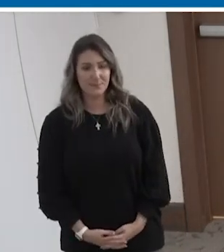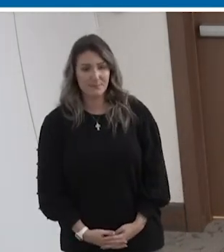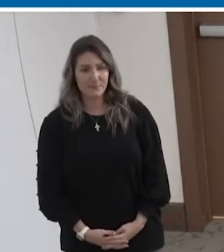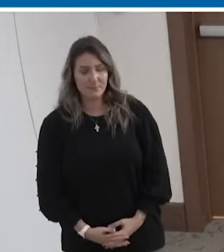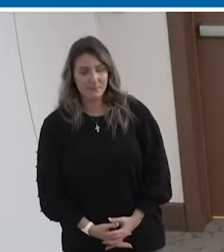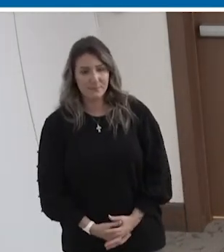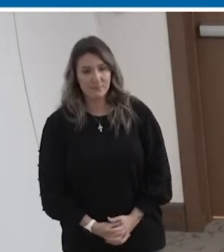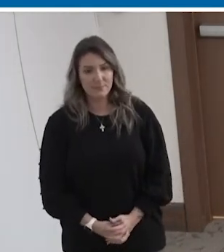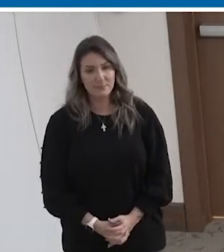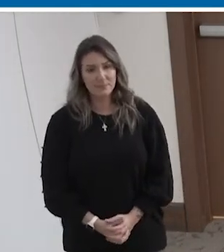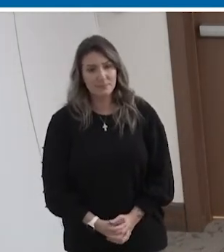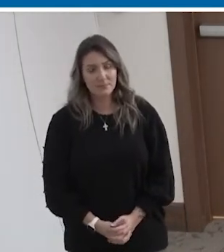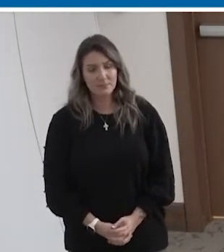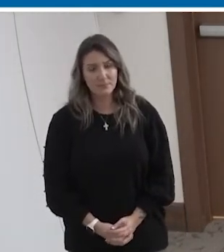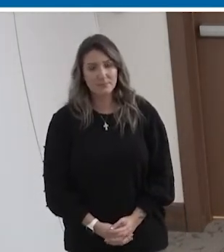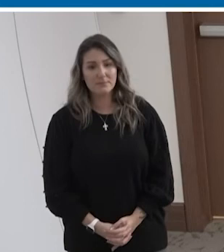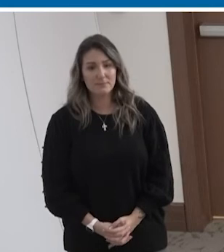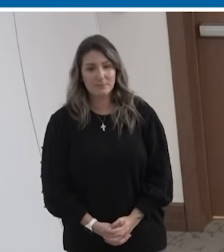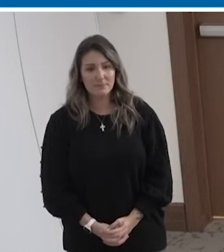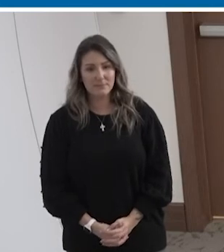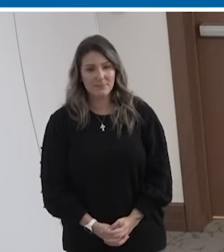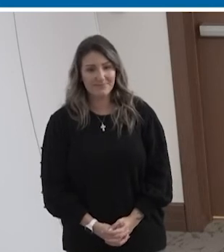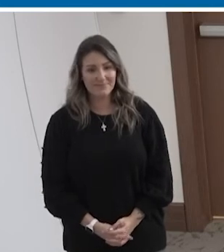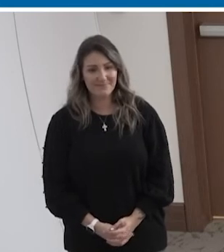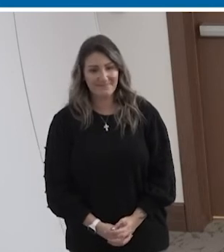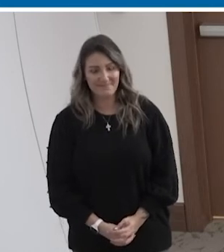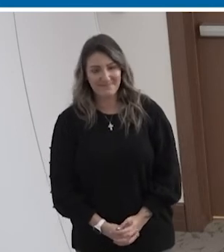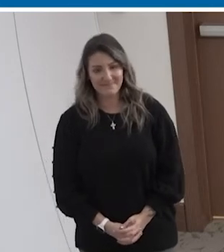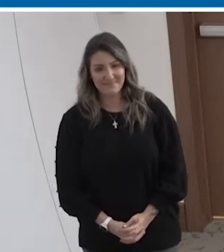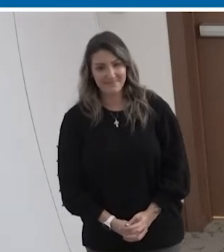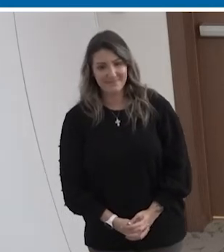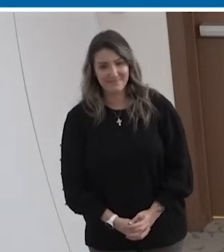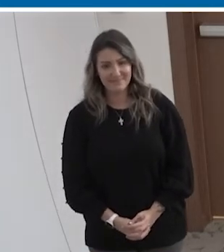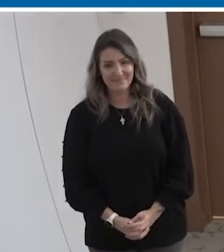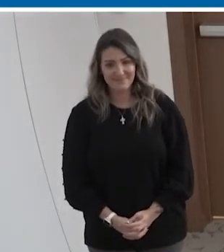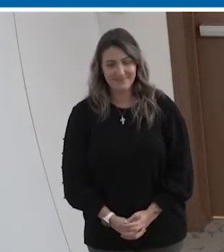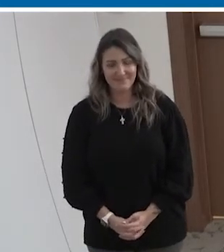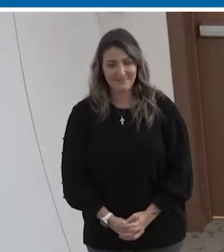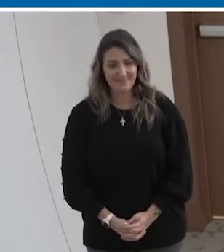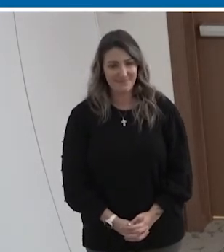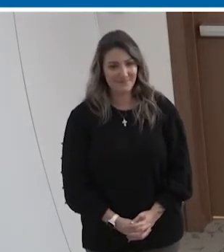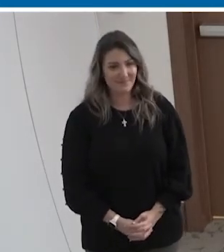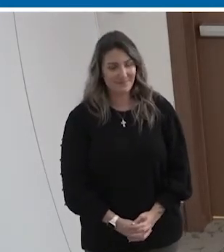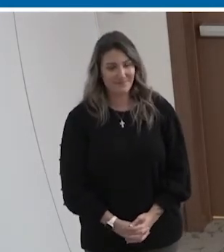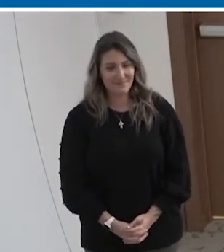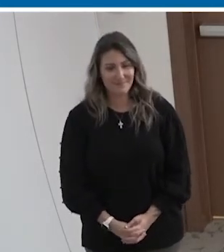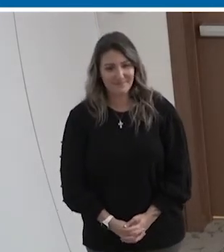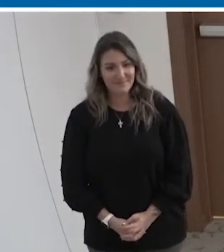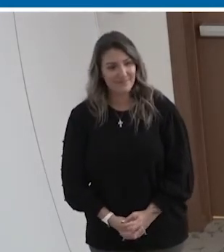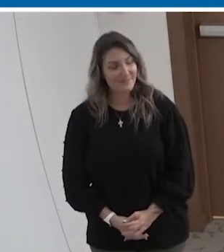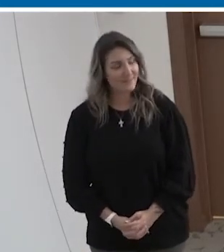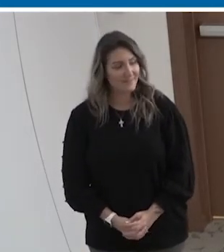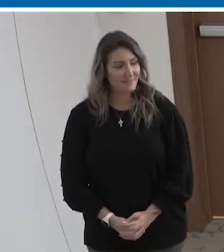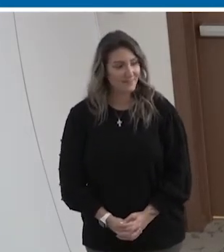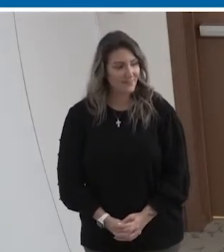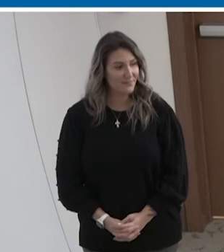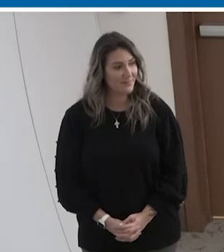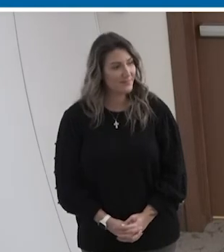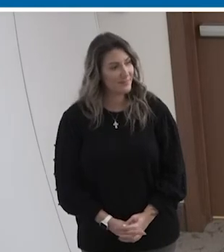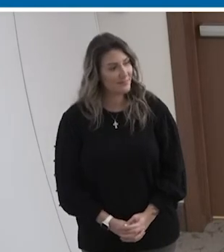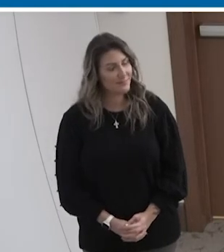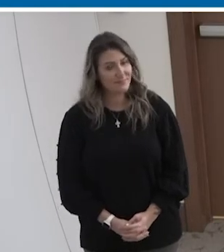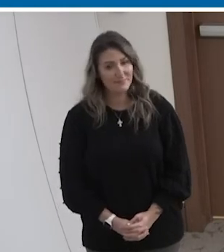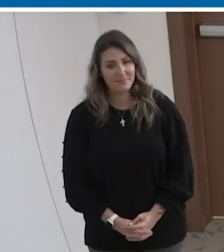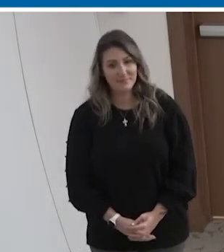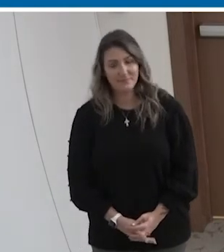es simple. Los adultos no tienen que esperar meses para poder recibir la vacuna, aun si